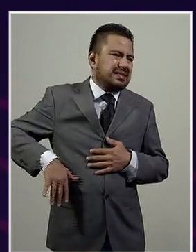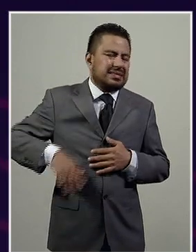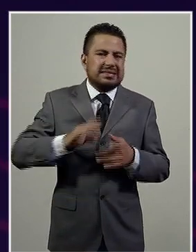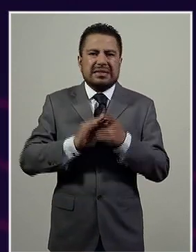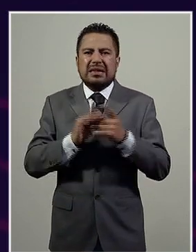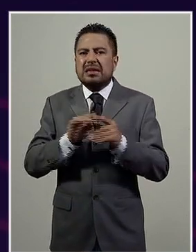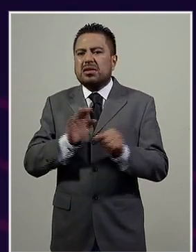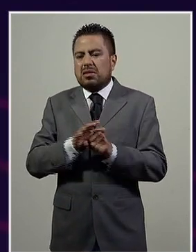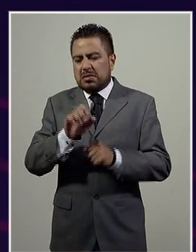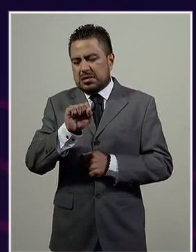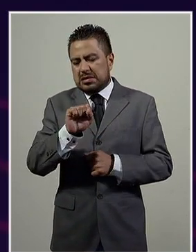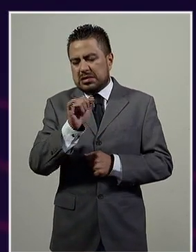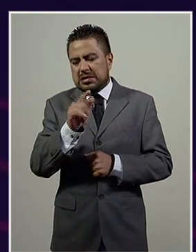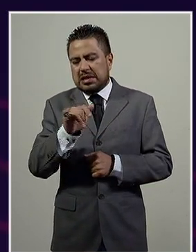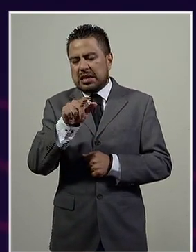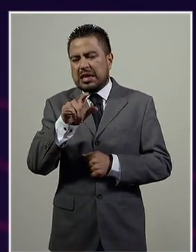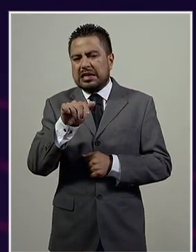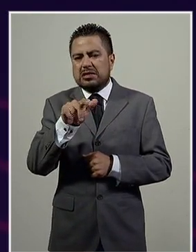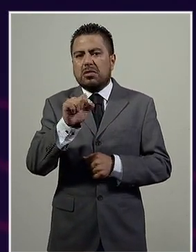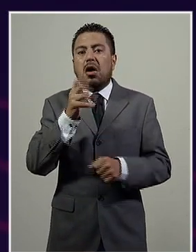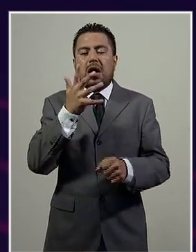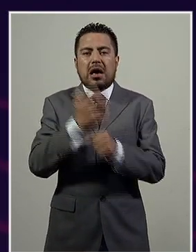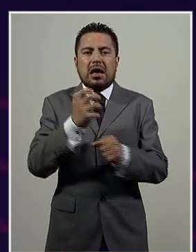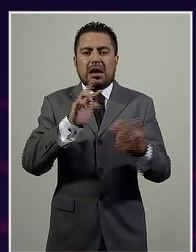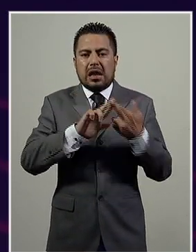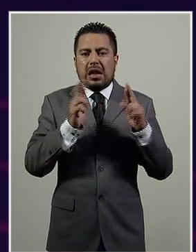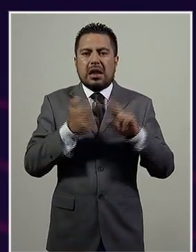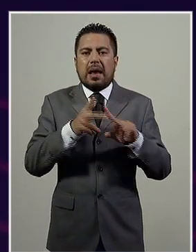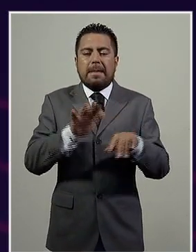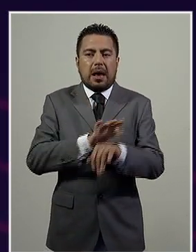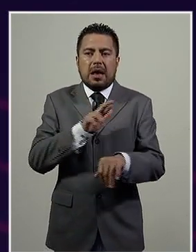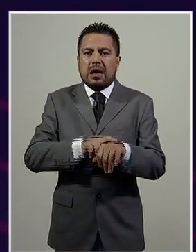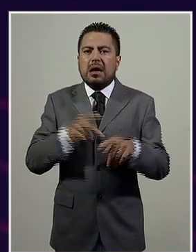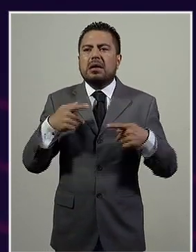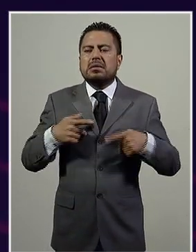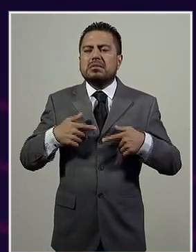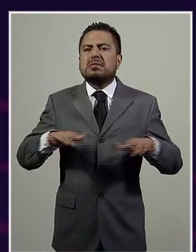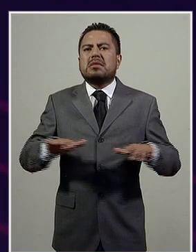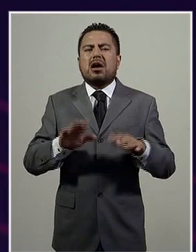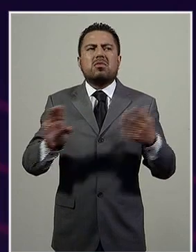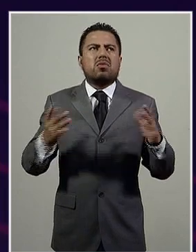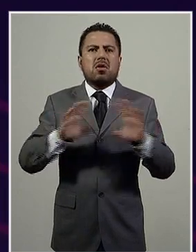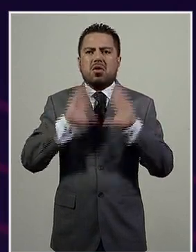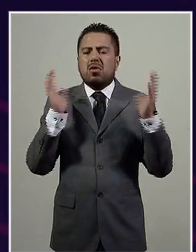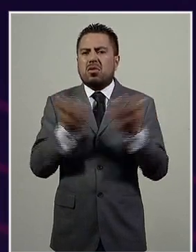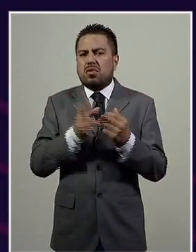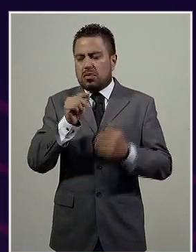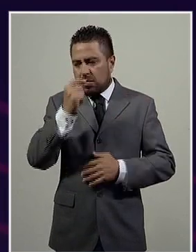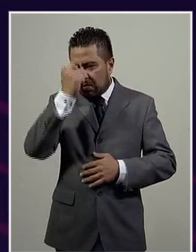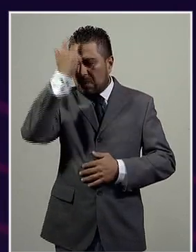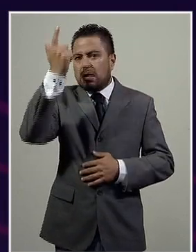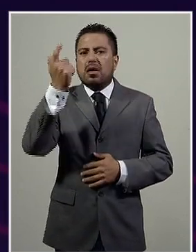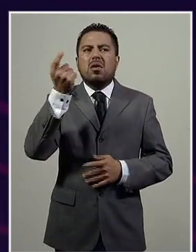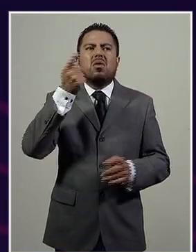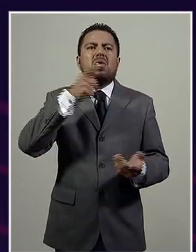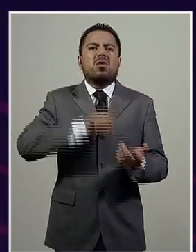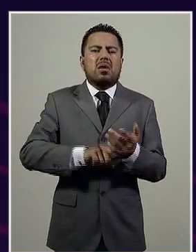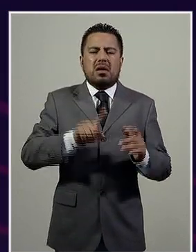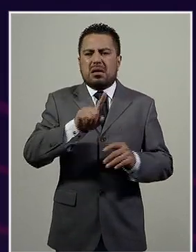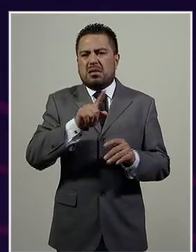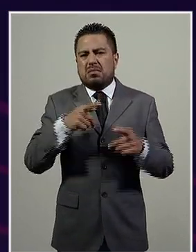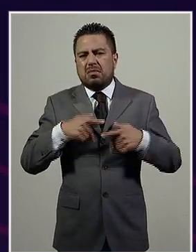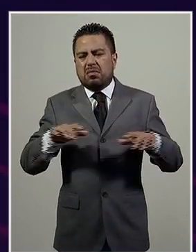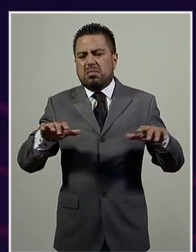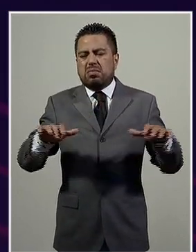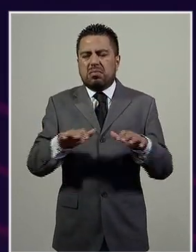El sikhismo es la 5ª religión con mayor cantidad de practicantes en el mundo, no es una ocurrencia de los poquitos cientos que